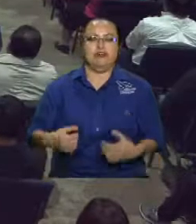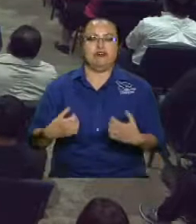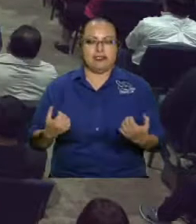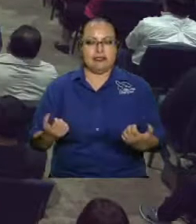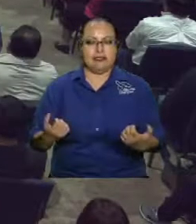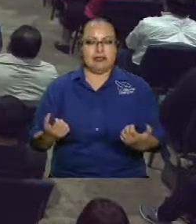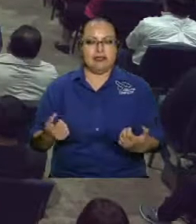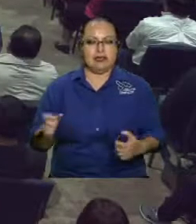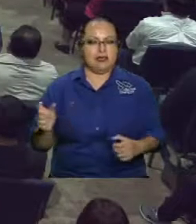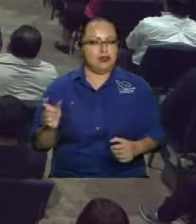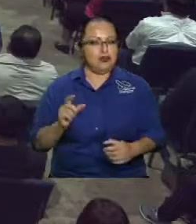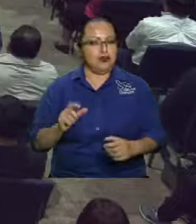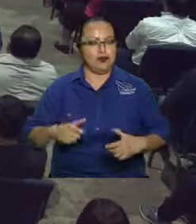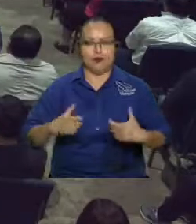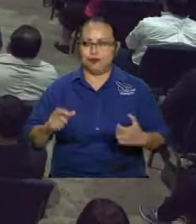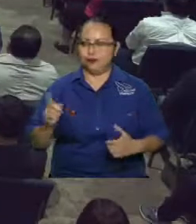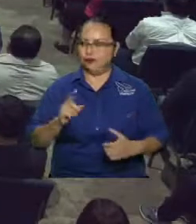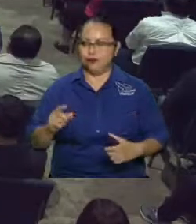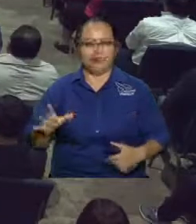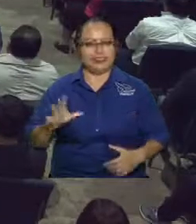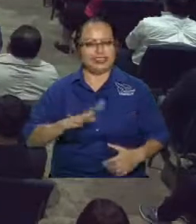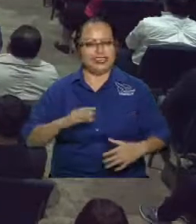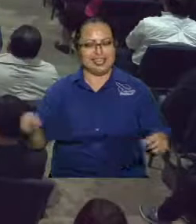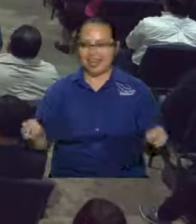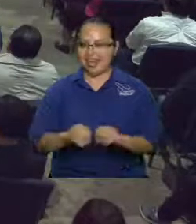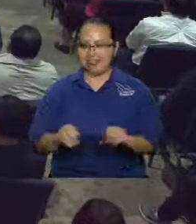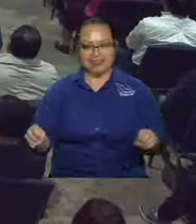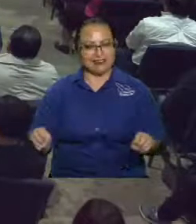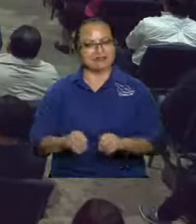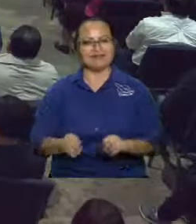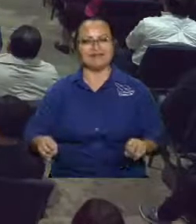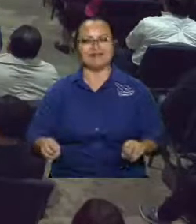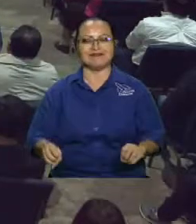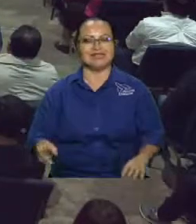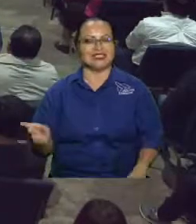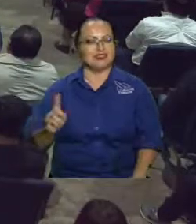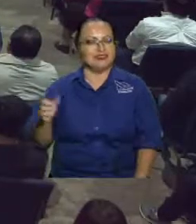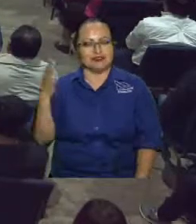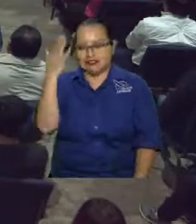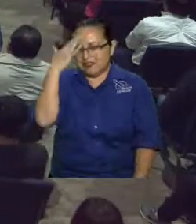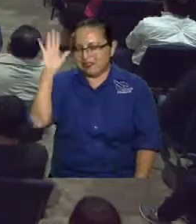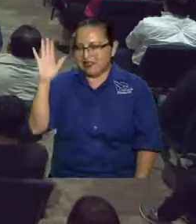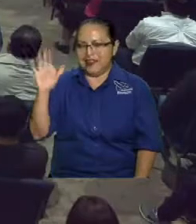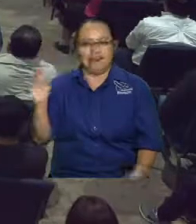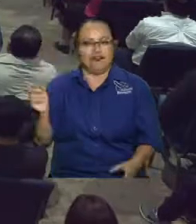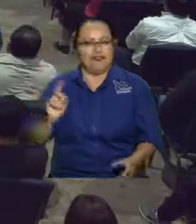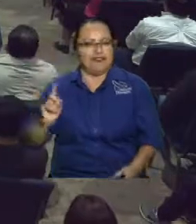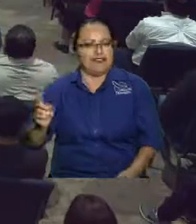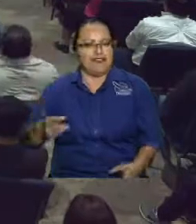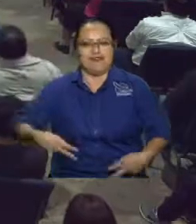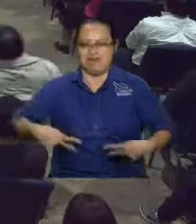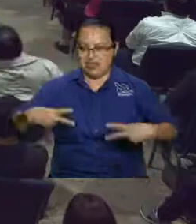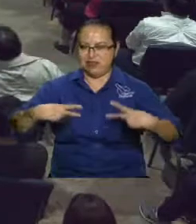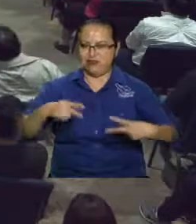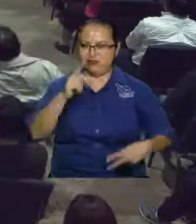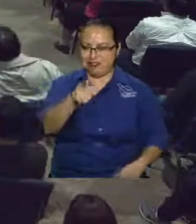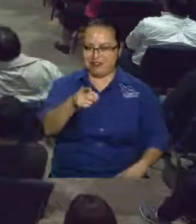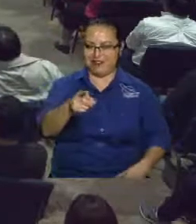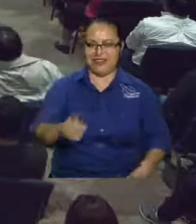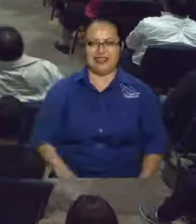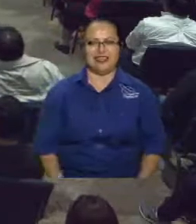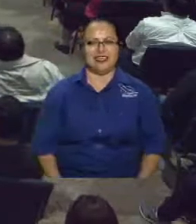status quo. Ah, vaya, entonces, como no tiene nada. No sé a dónde va a tener que ir a vivir.